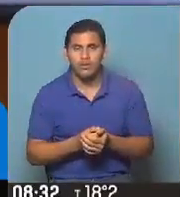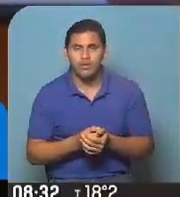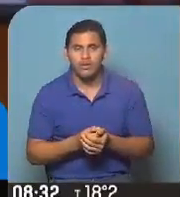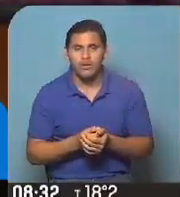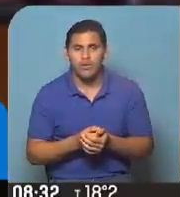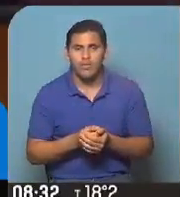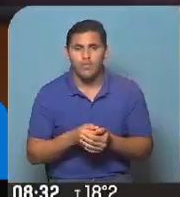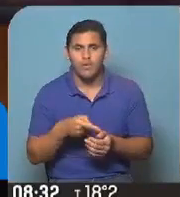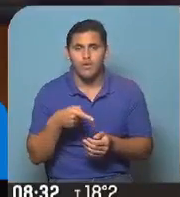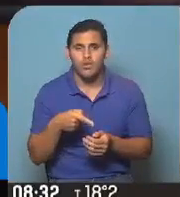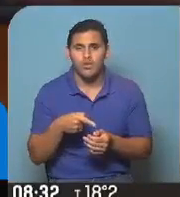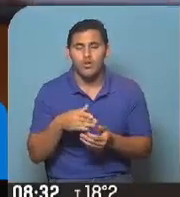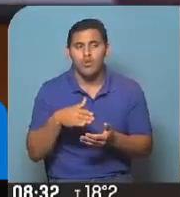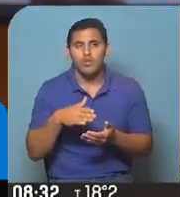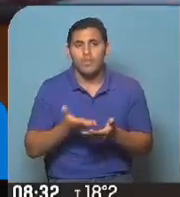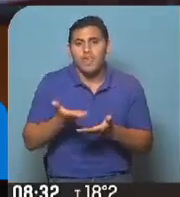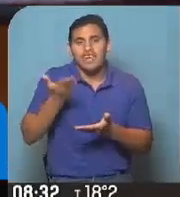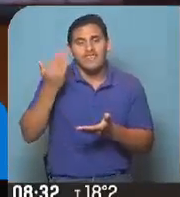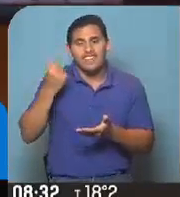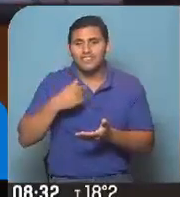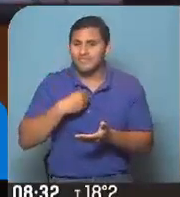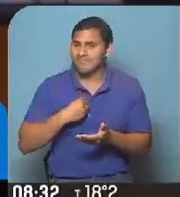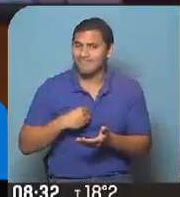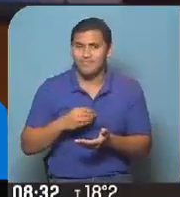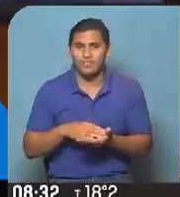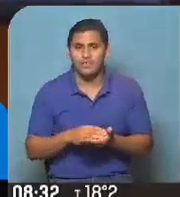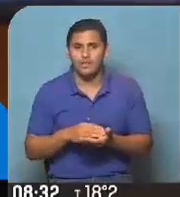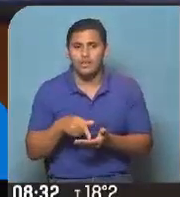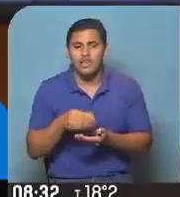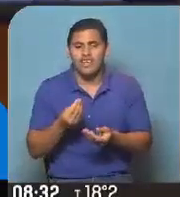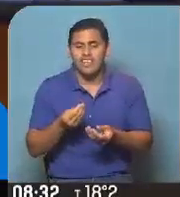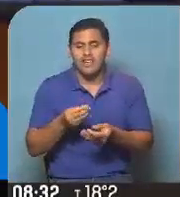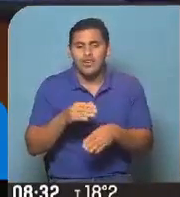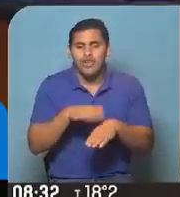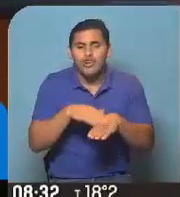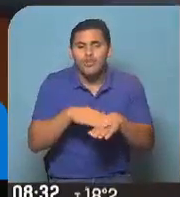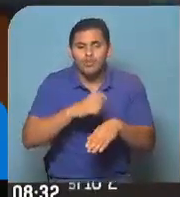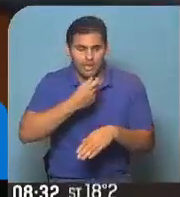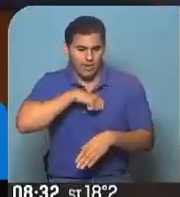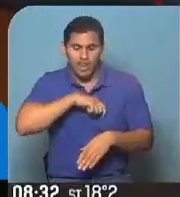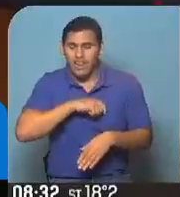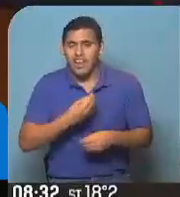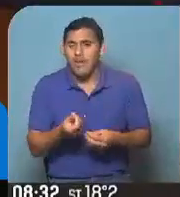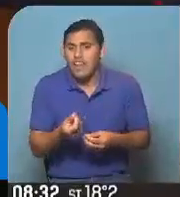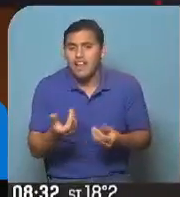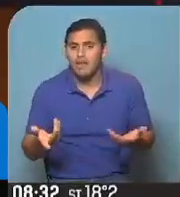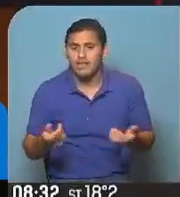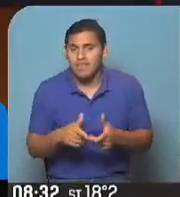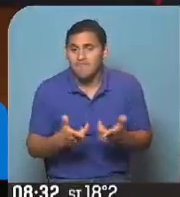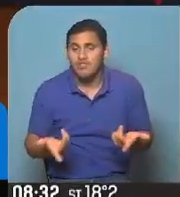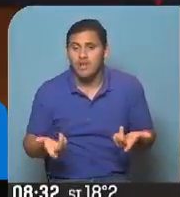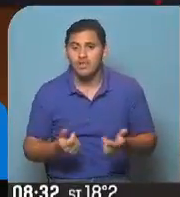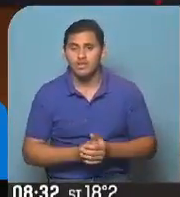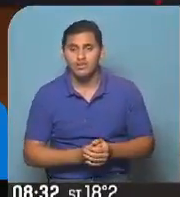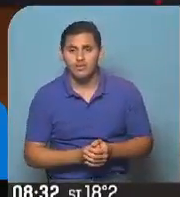todo el tiempo sufriendo de la inflación y bueno es después cómo impacta en el bolsillo del consumidor en la dinámica del empresario